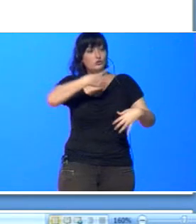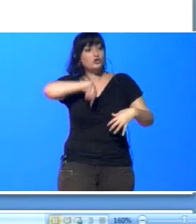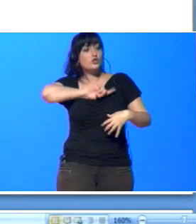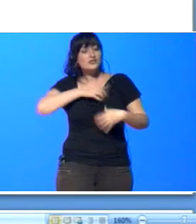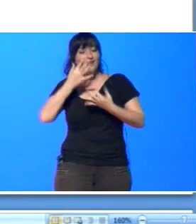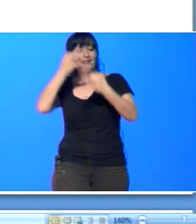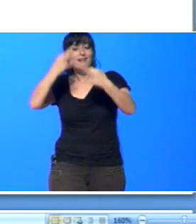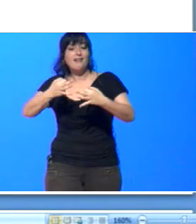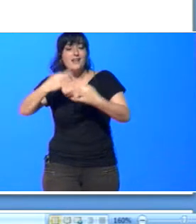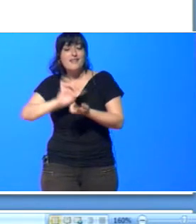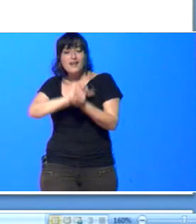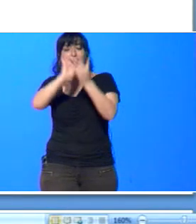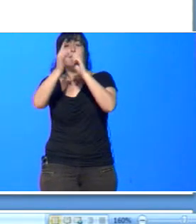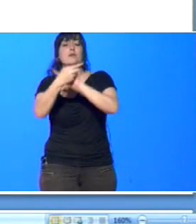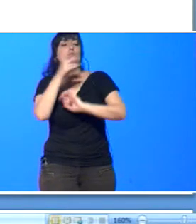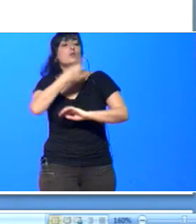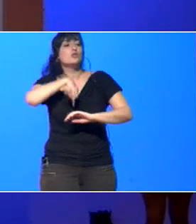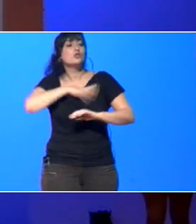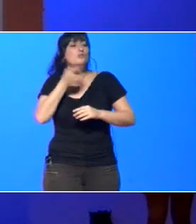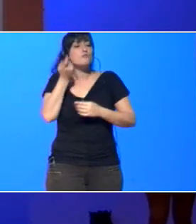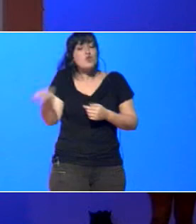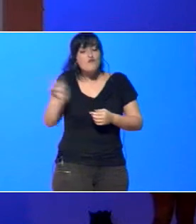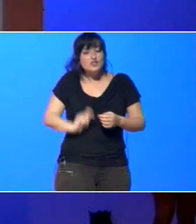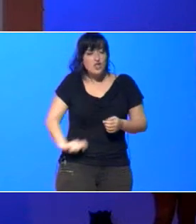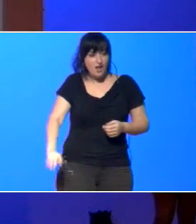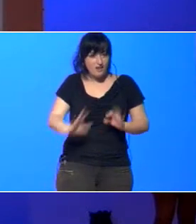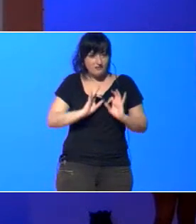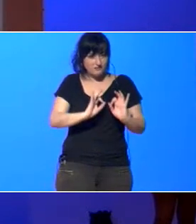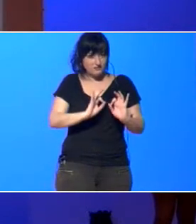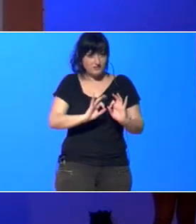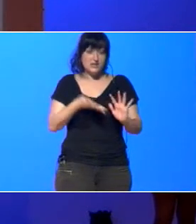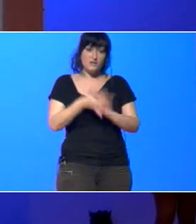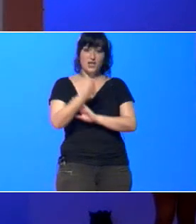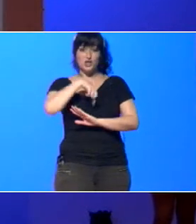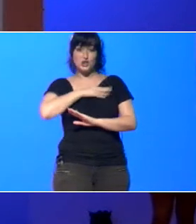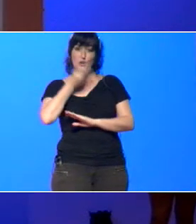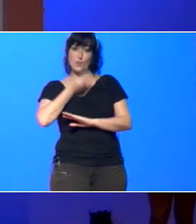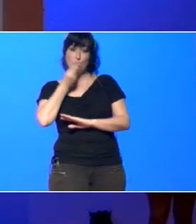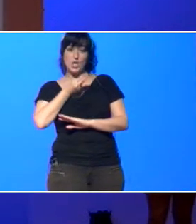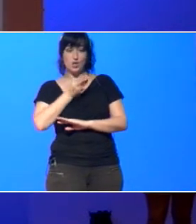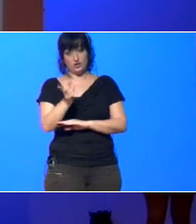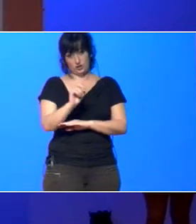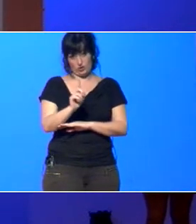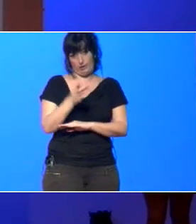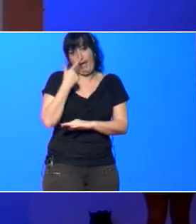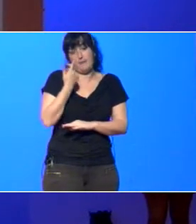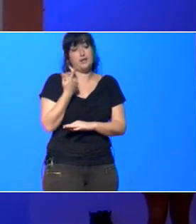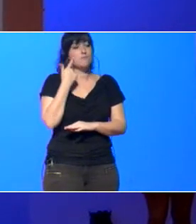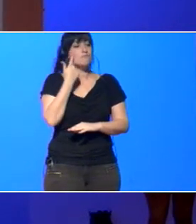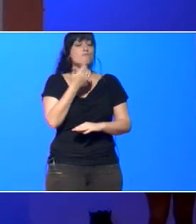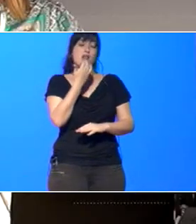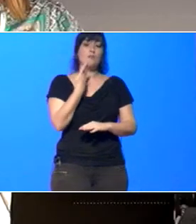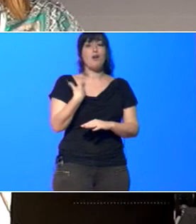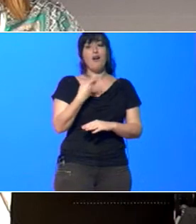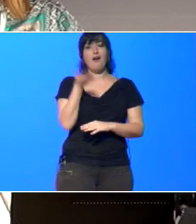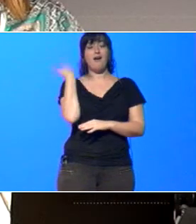realidad porque somos profesionales de ella, no porque somos buenos. No, en el año 70, 80 nos decían irás al cielo. Bueno,